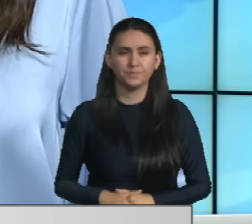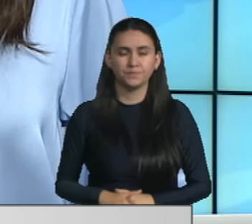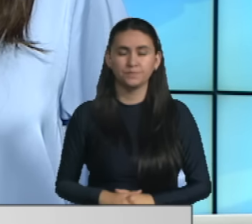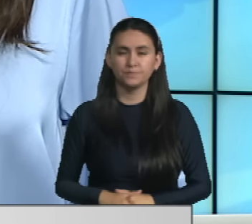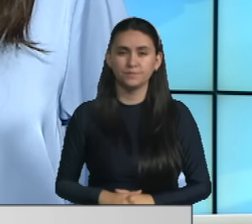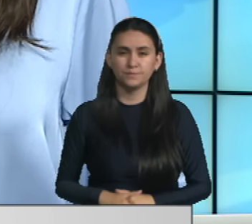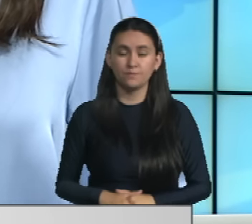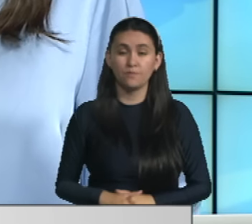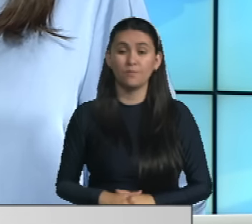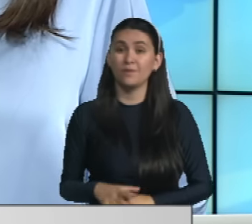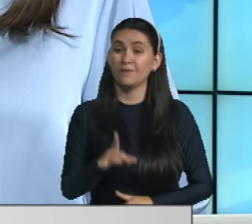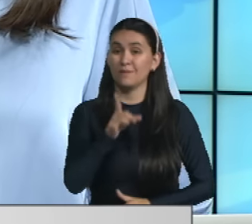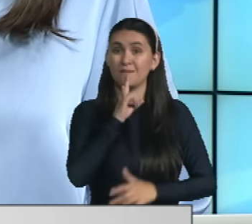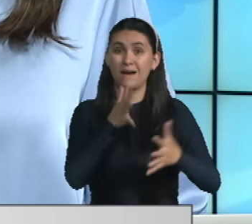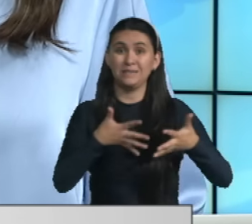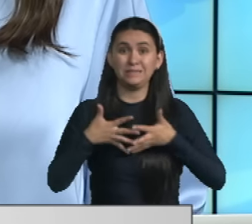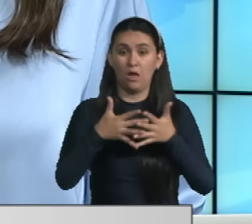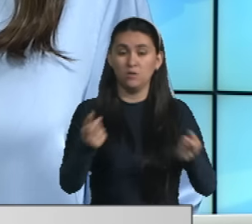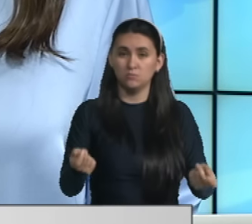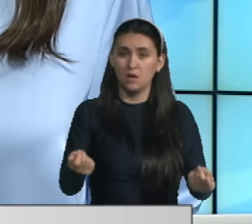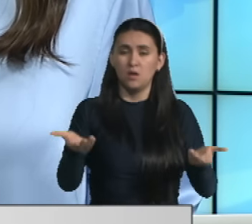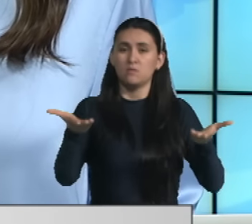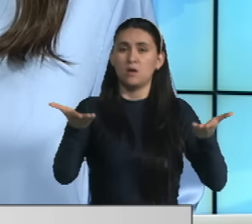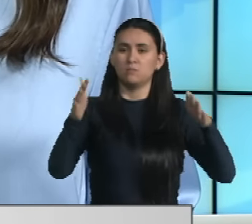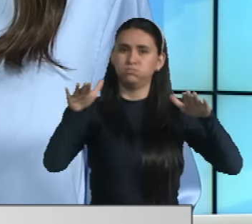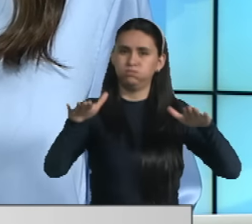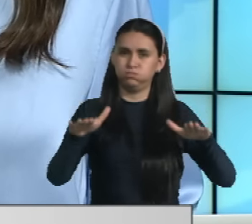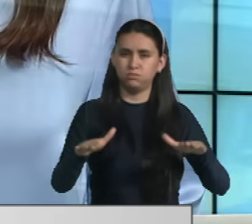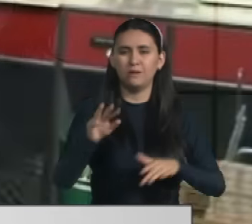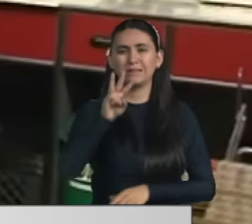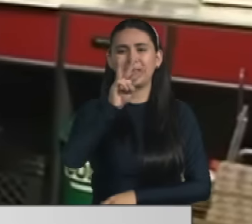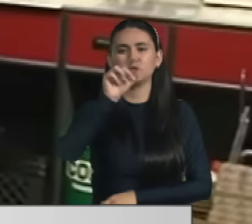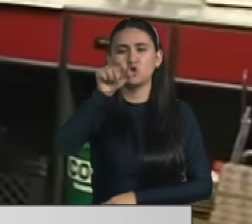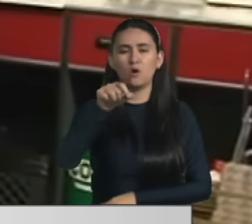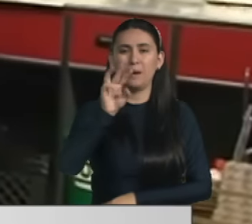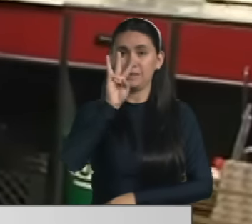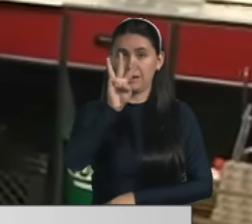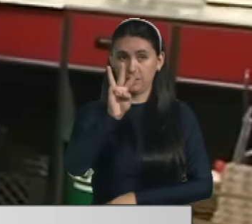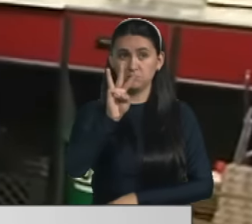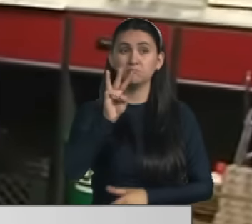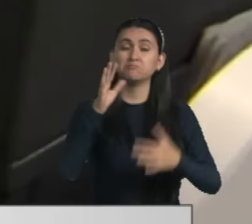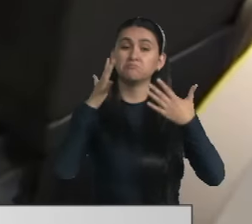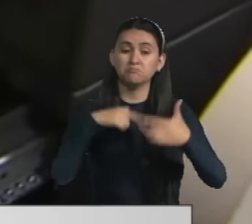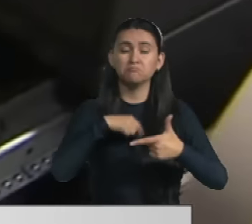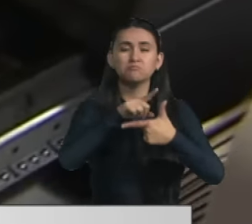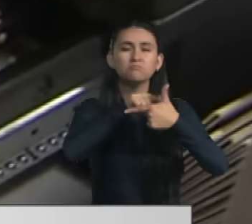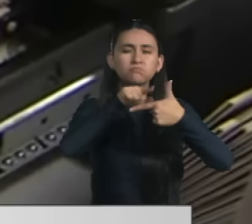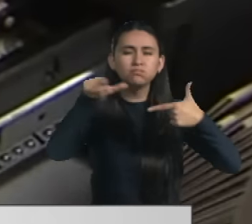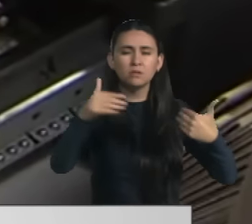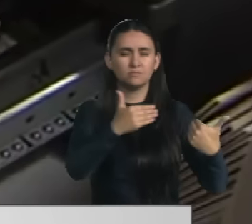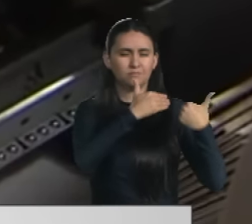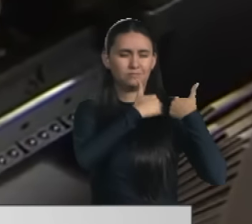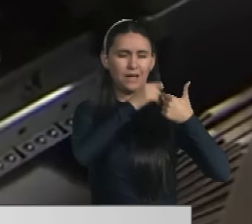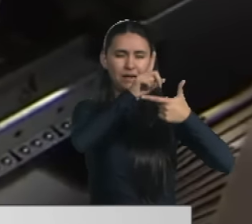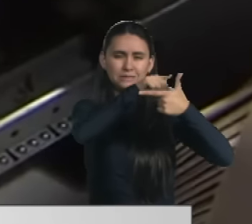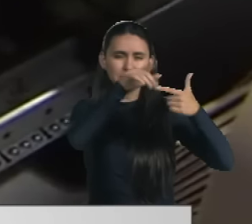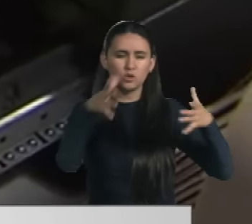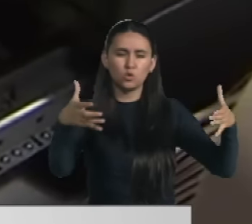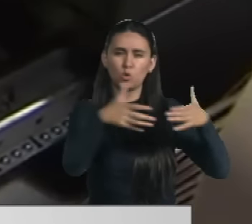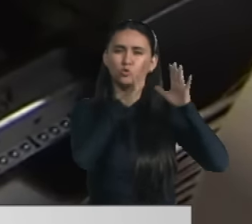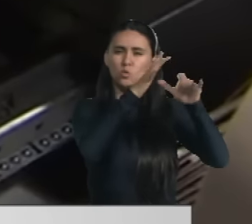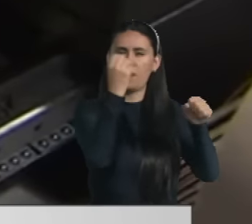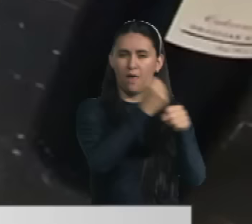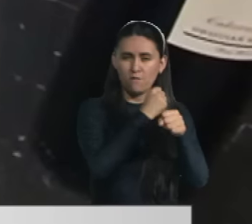La inflación en Estados Unidos bajó al 3,3%. Según los datos publicados por la Oficina de Estadísticas Laborales del